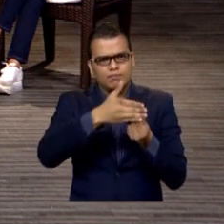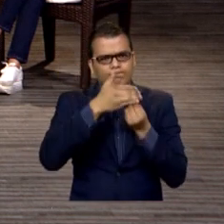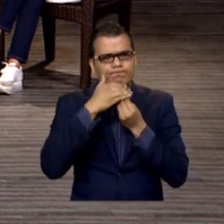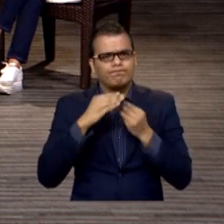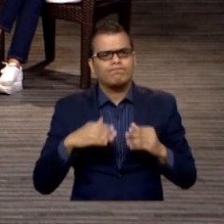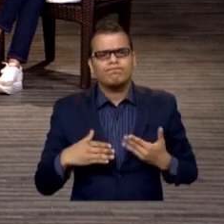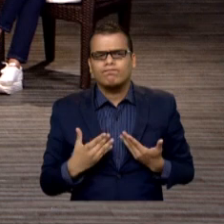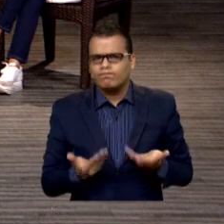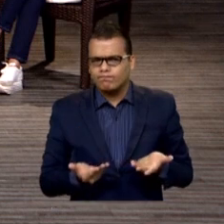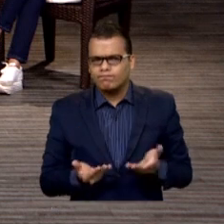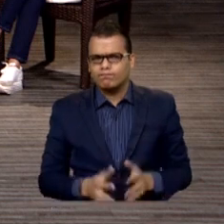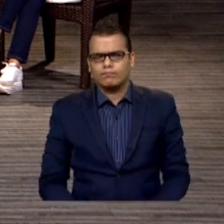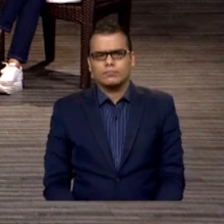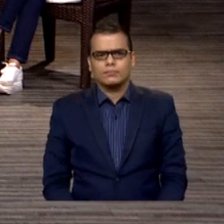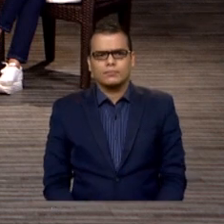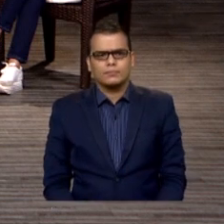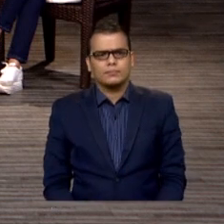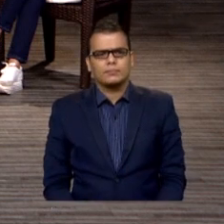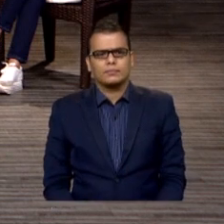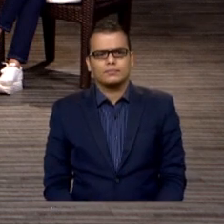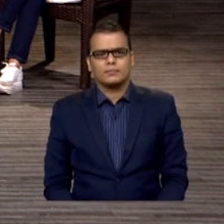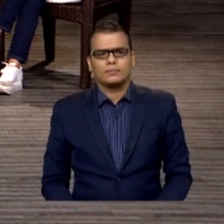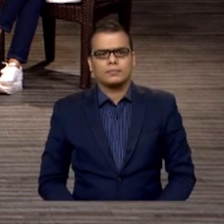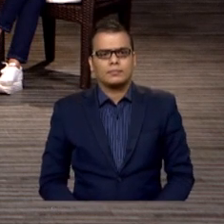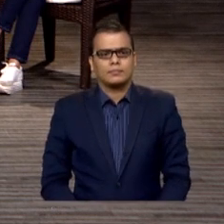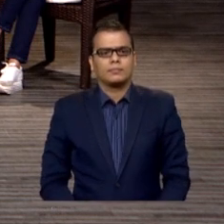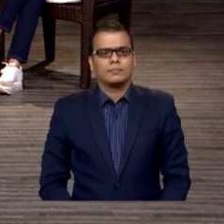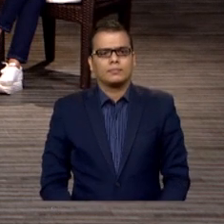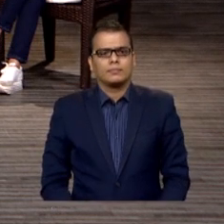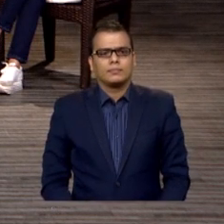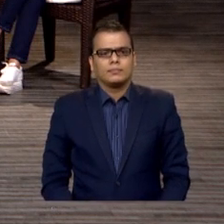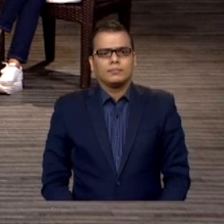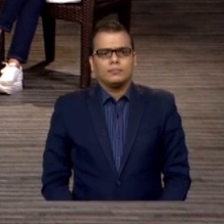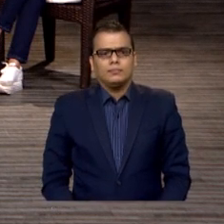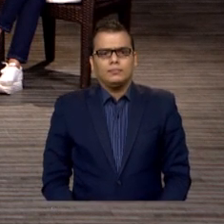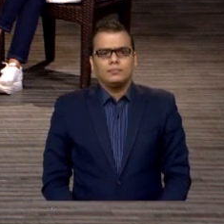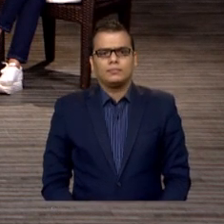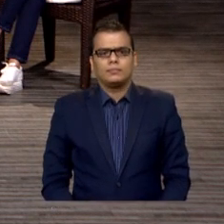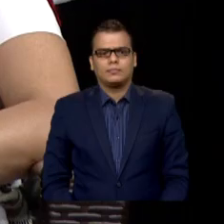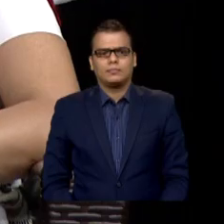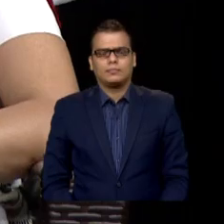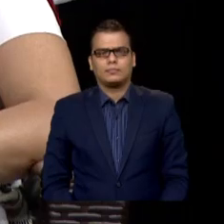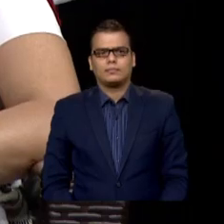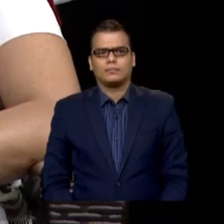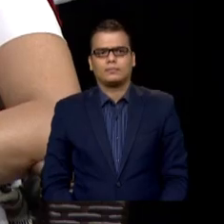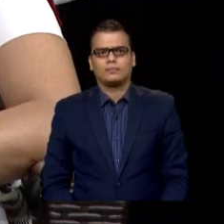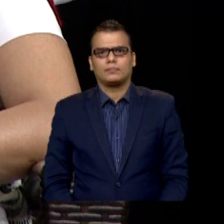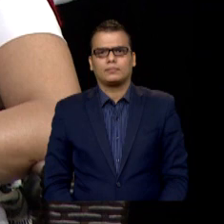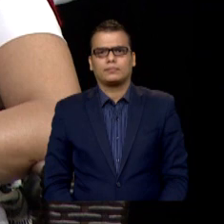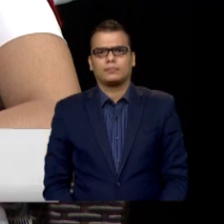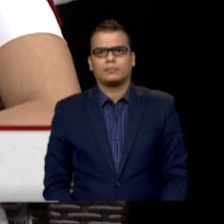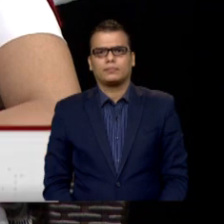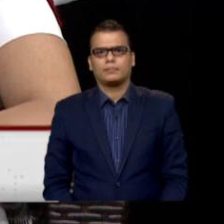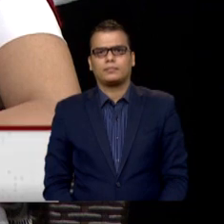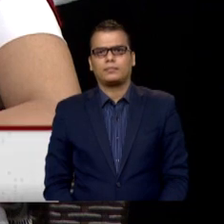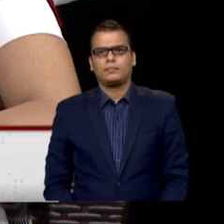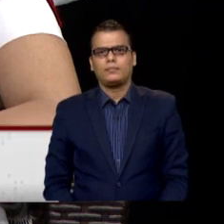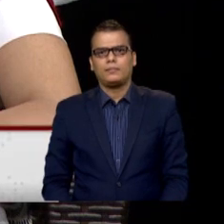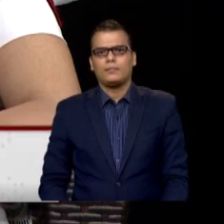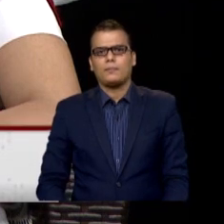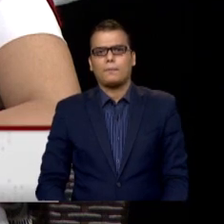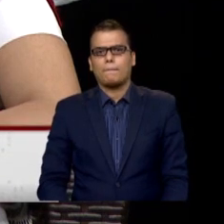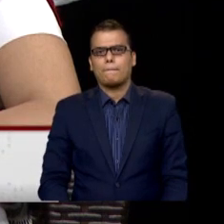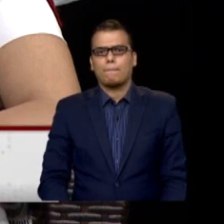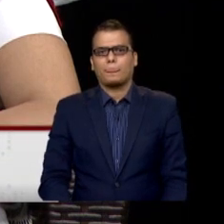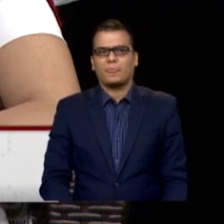enfermeros, bacteriólogos, para ese frente de batalla, ¿cómo está? Bueno, lo que hemos analizado hasta el momento